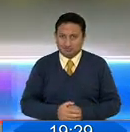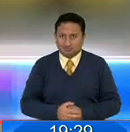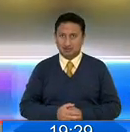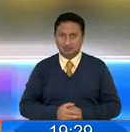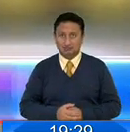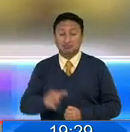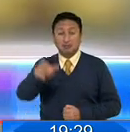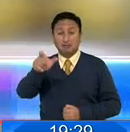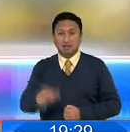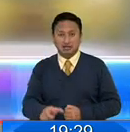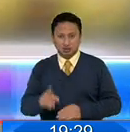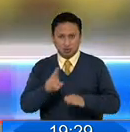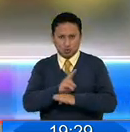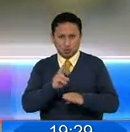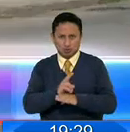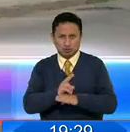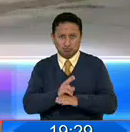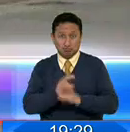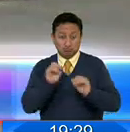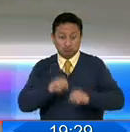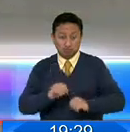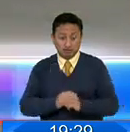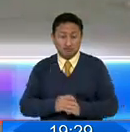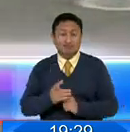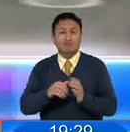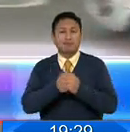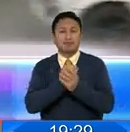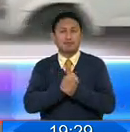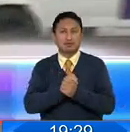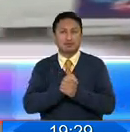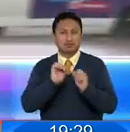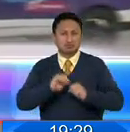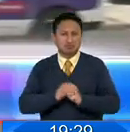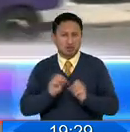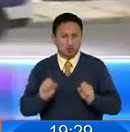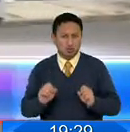delincuencia está utilizando para actuar aprovechando la mínima oportunidad. En esta ocasión, dos